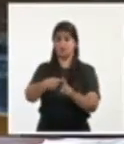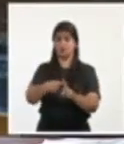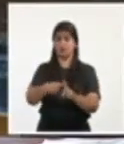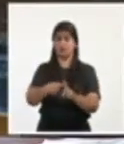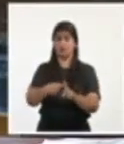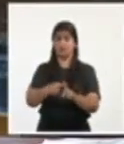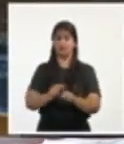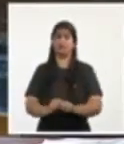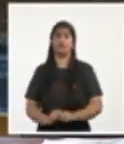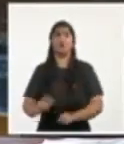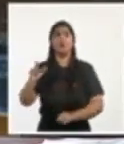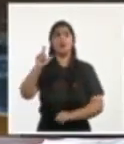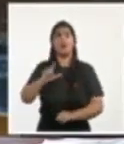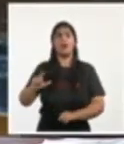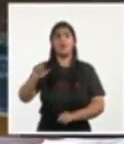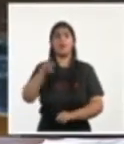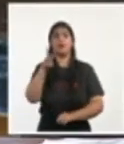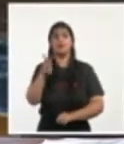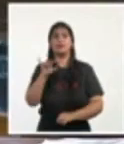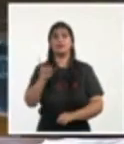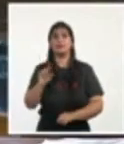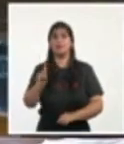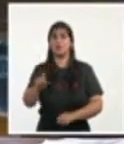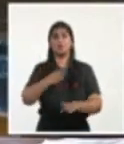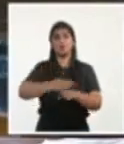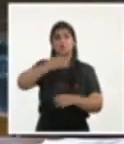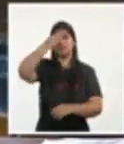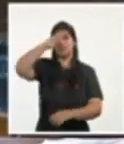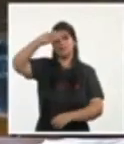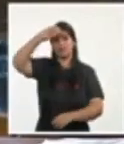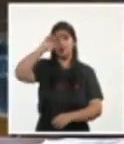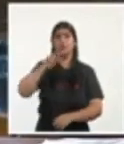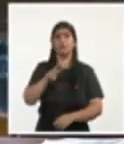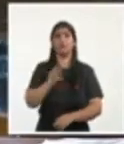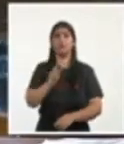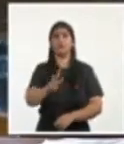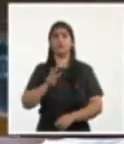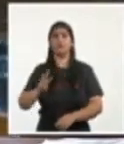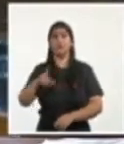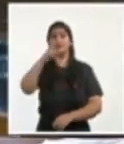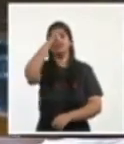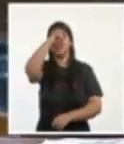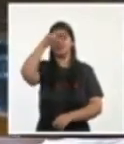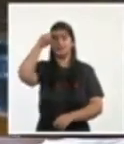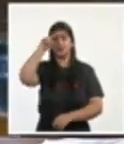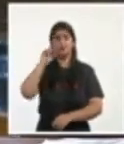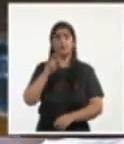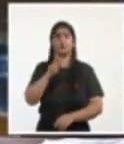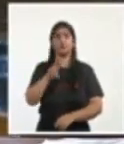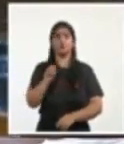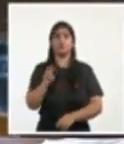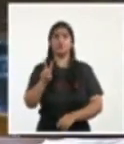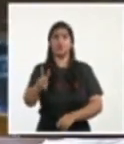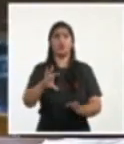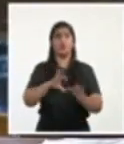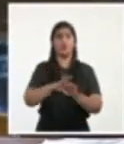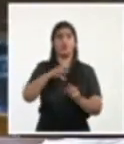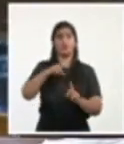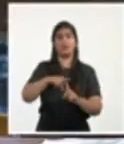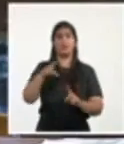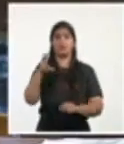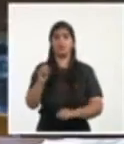con 361, Santiago con 233, Santi Espíritu con 202 y Guantánamo con